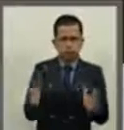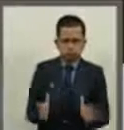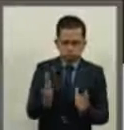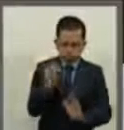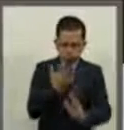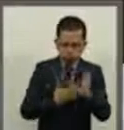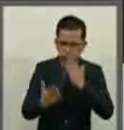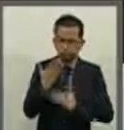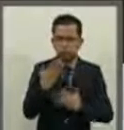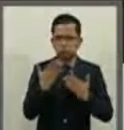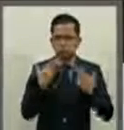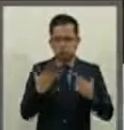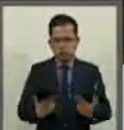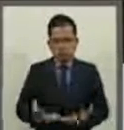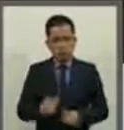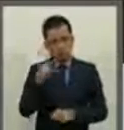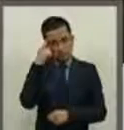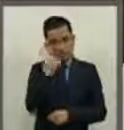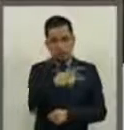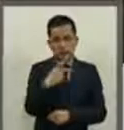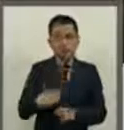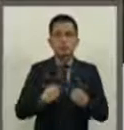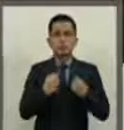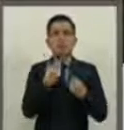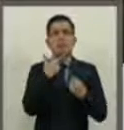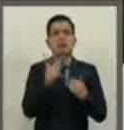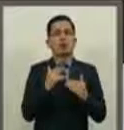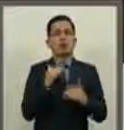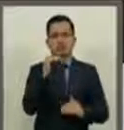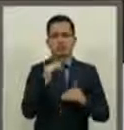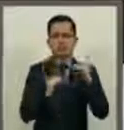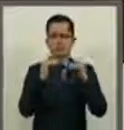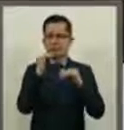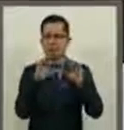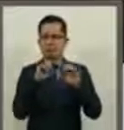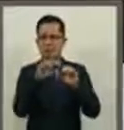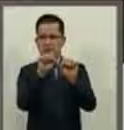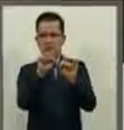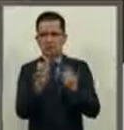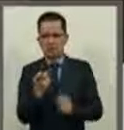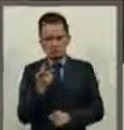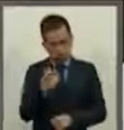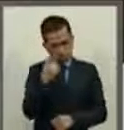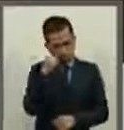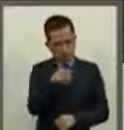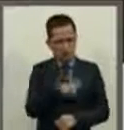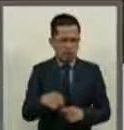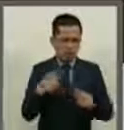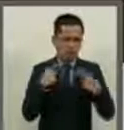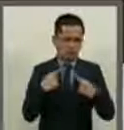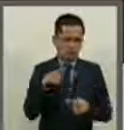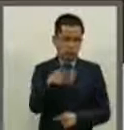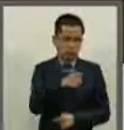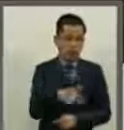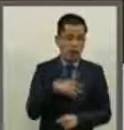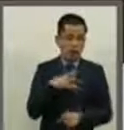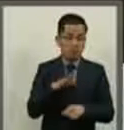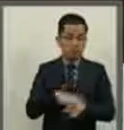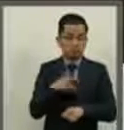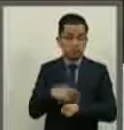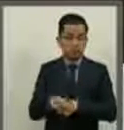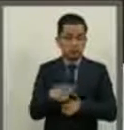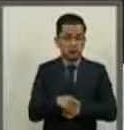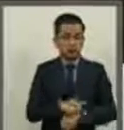de vida, pues estas constituyen, junto con la atención de grupos en condiciones de vulnerabilidad, los ejes